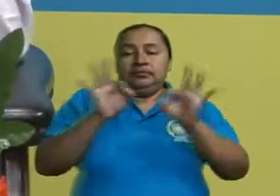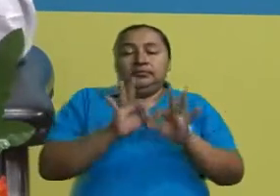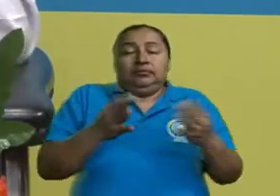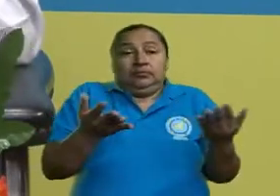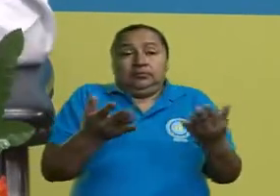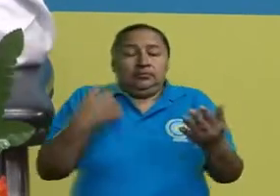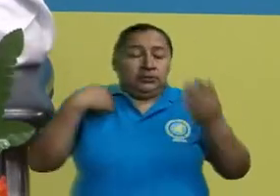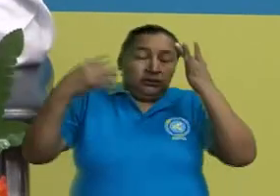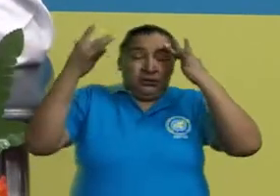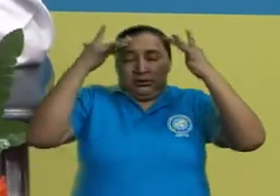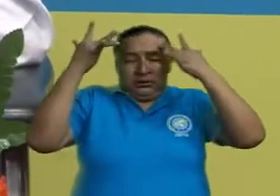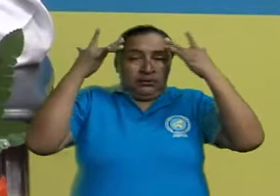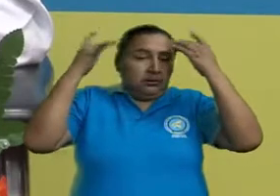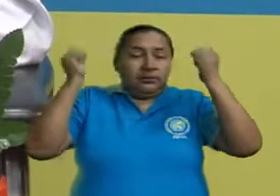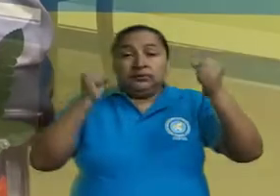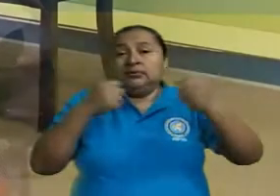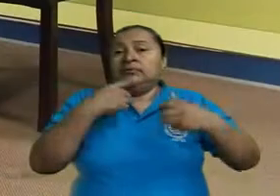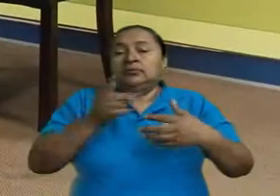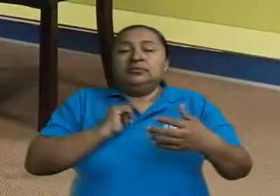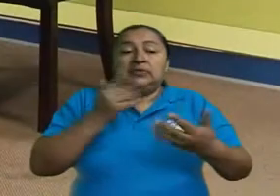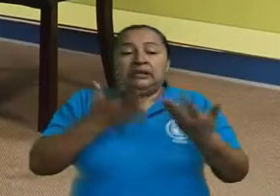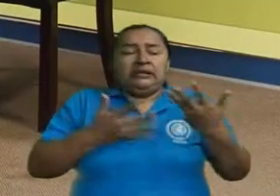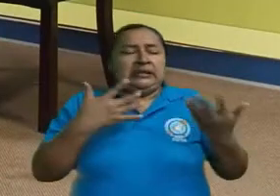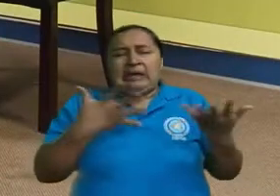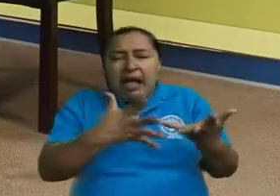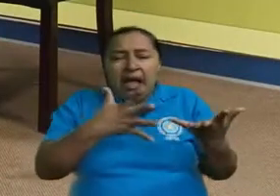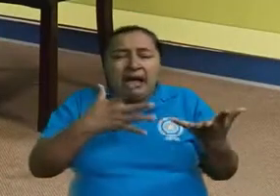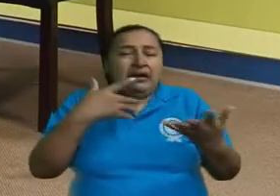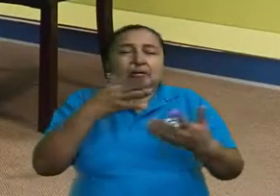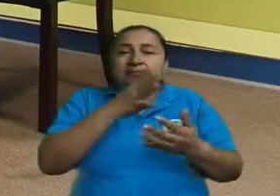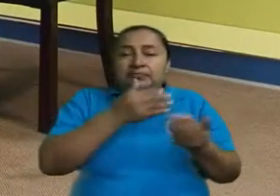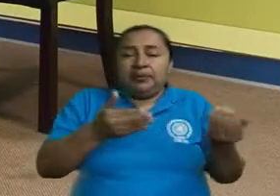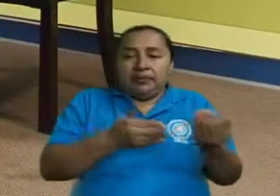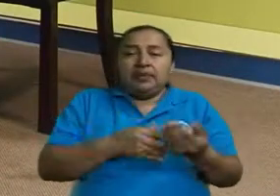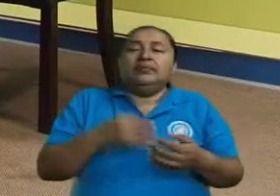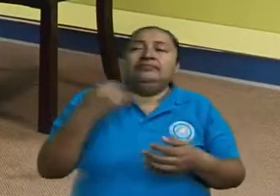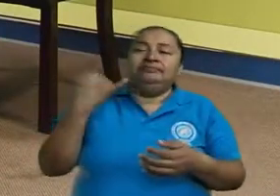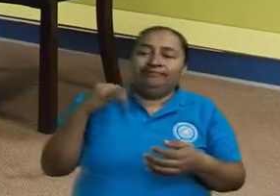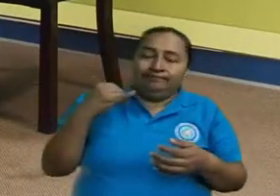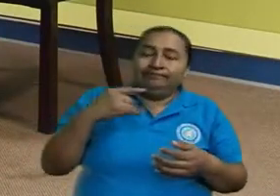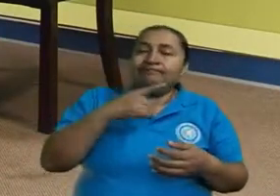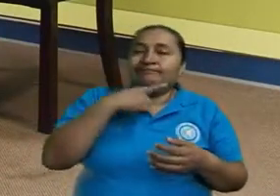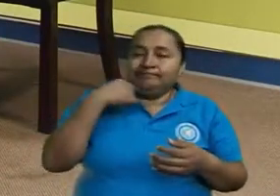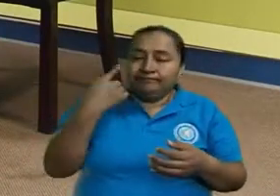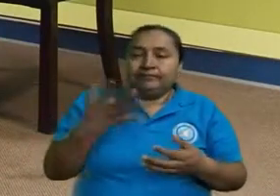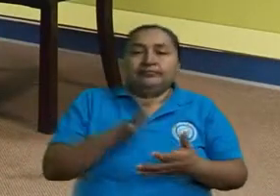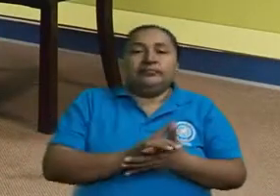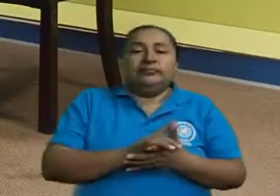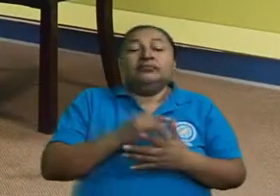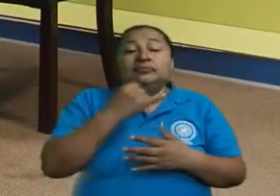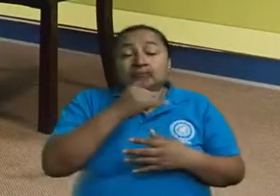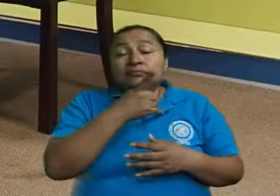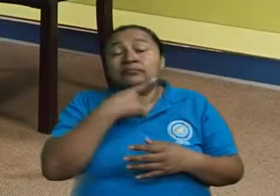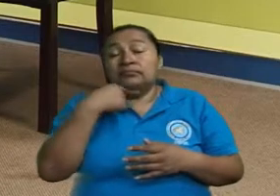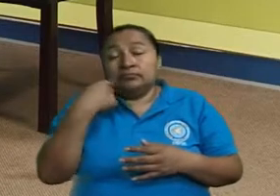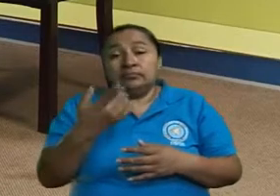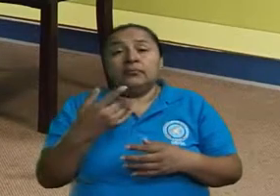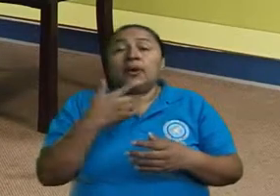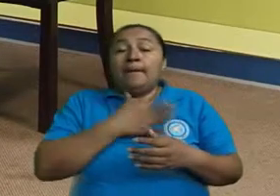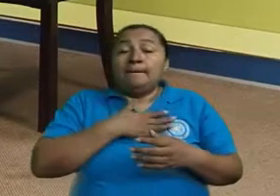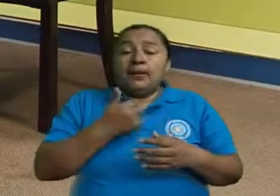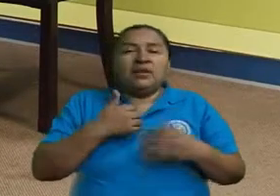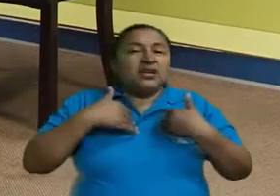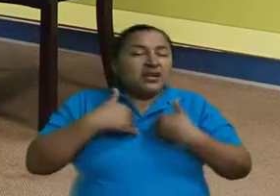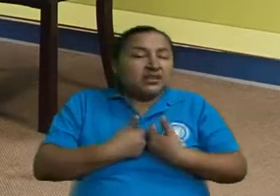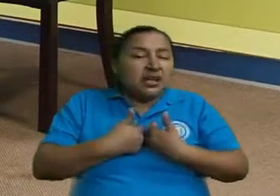se estresan. Sí. Y se estresan y le pueden hasta gritar al niño. Exacto. Y se estresa el niño, se estresan los padres de familia. Exactamente. Entonces, mejor si están